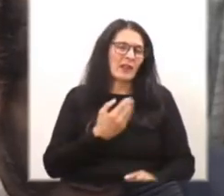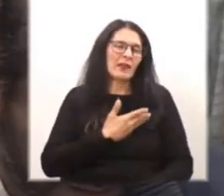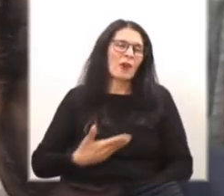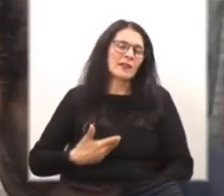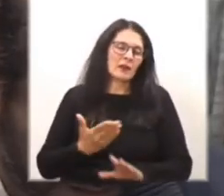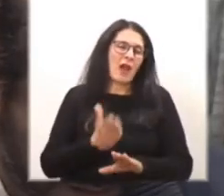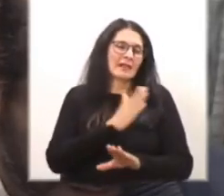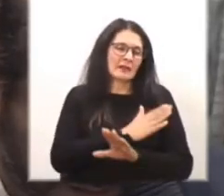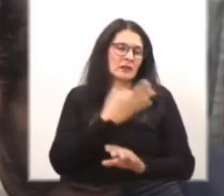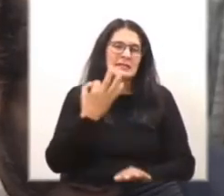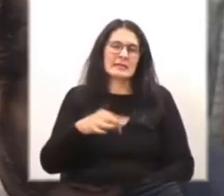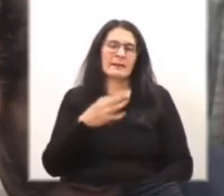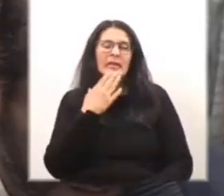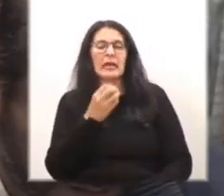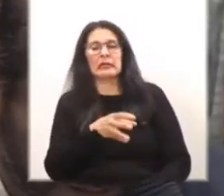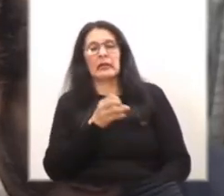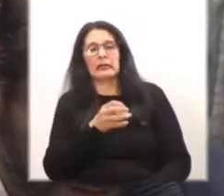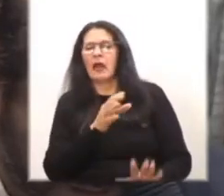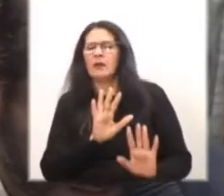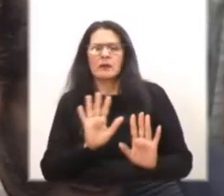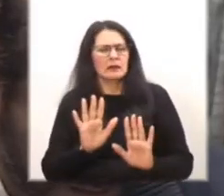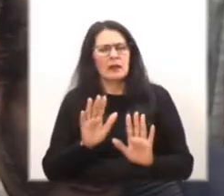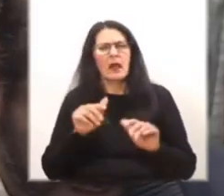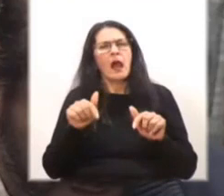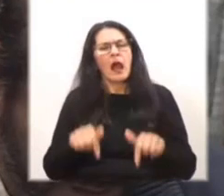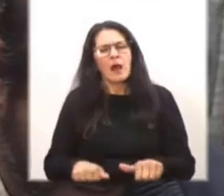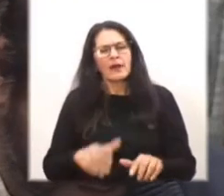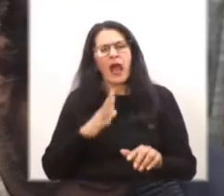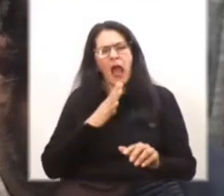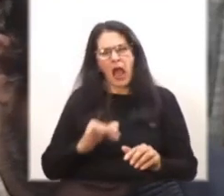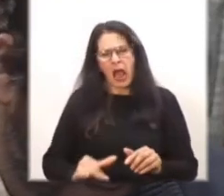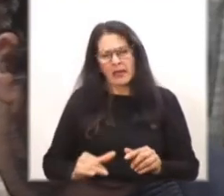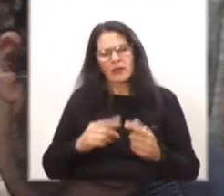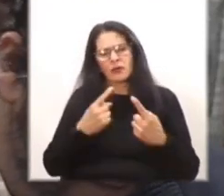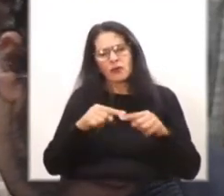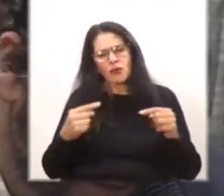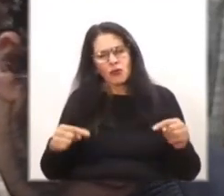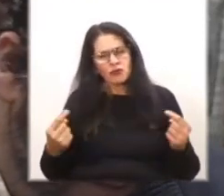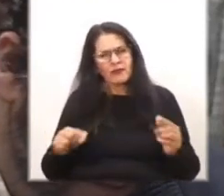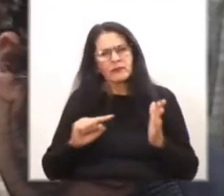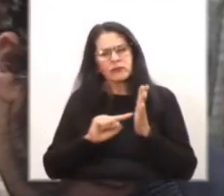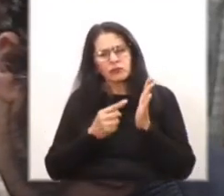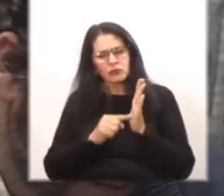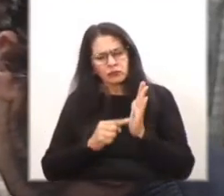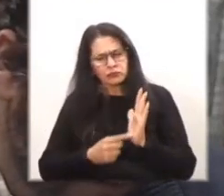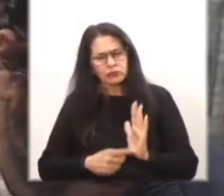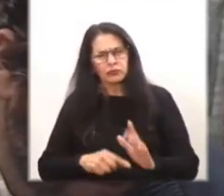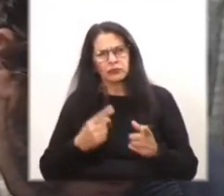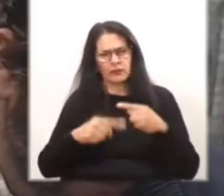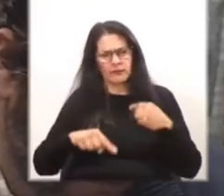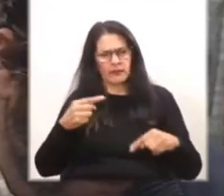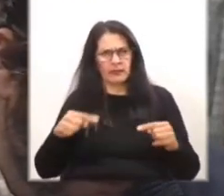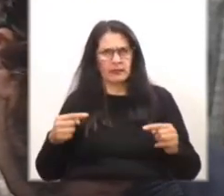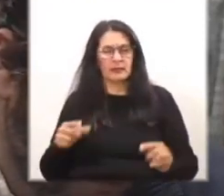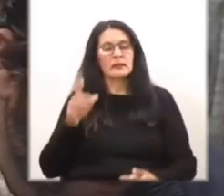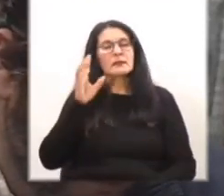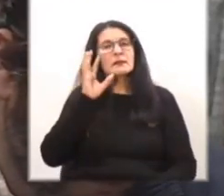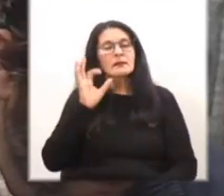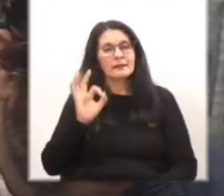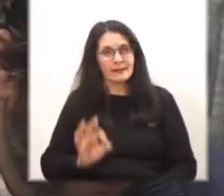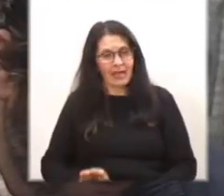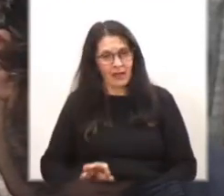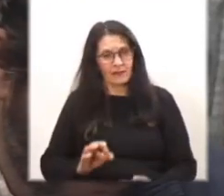anteriores. Creemos que hay elementos de sobra para realizar esta interpelación y sabemos muy bien separar